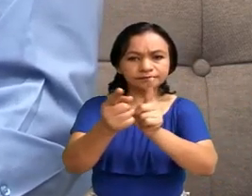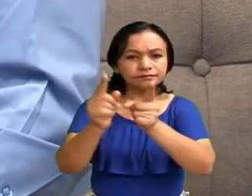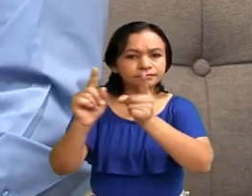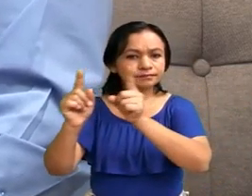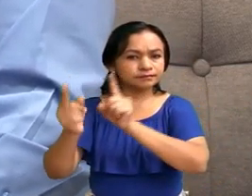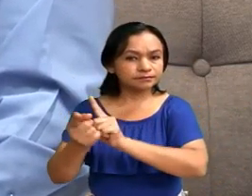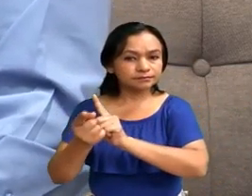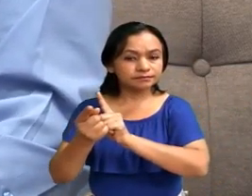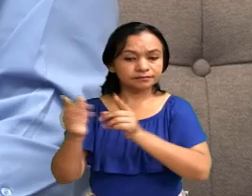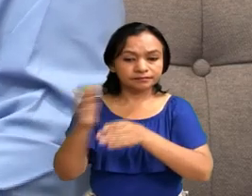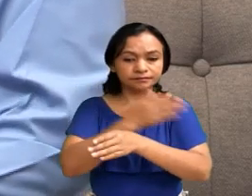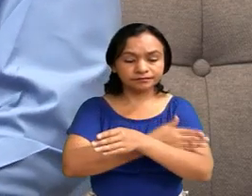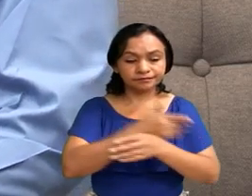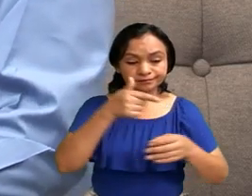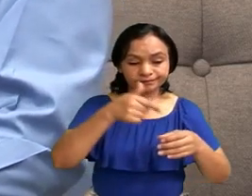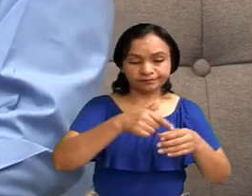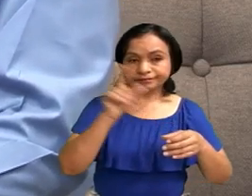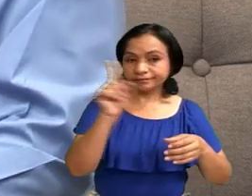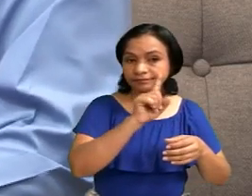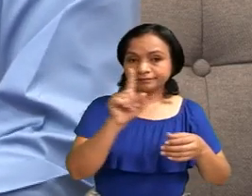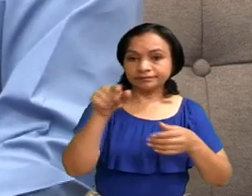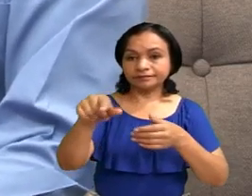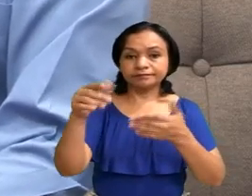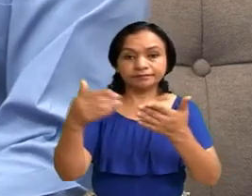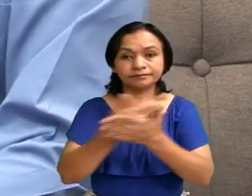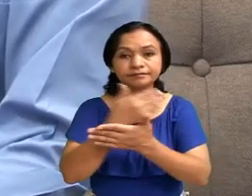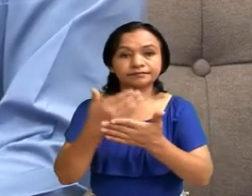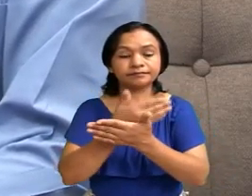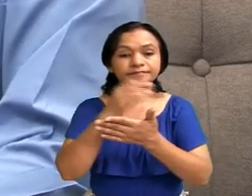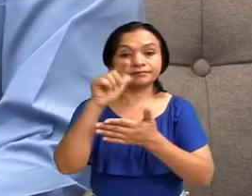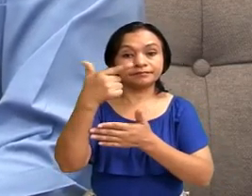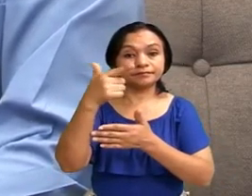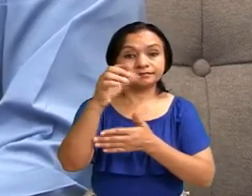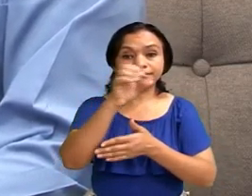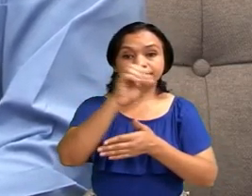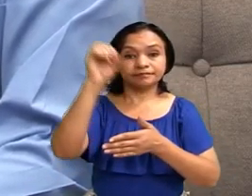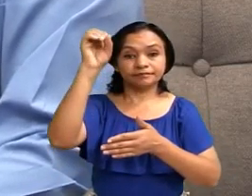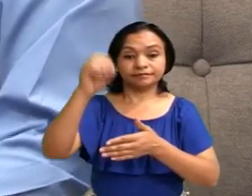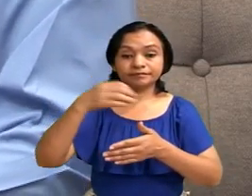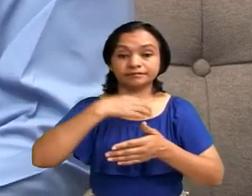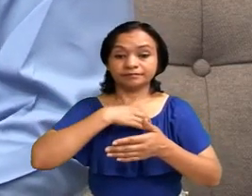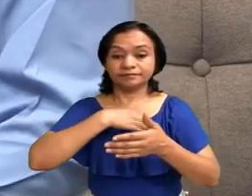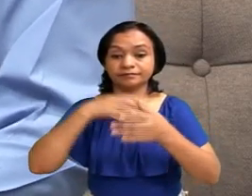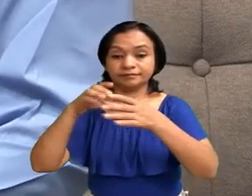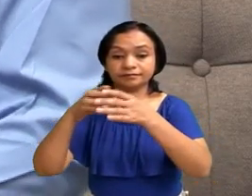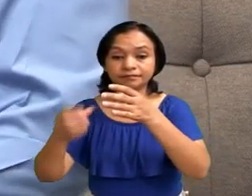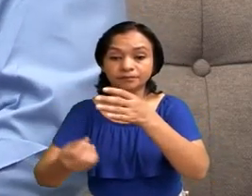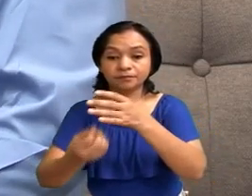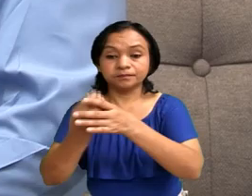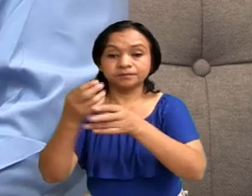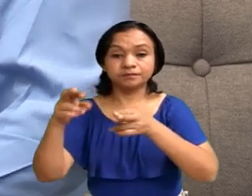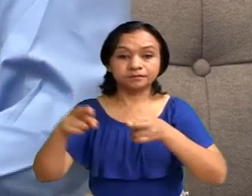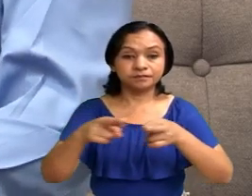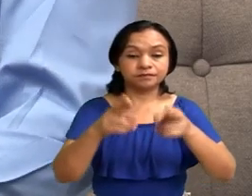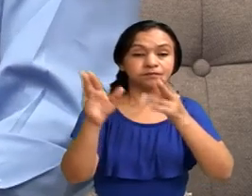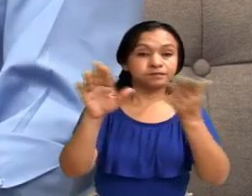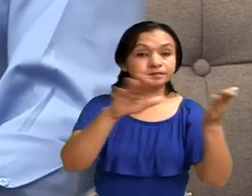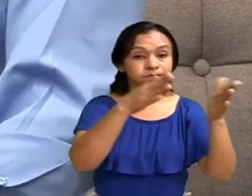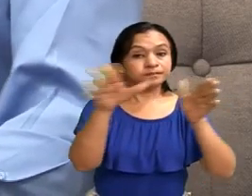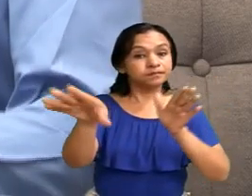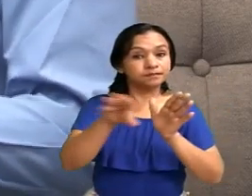que pretendemos y lo orientado por nuestro presidente es alcanzar arriba del 70% en el tiempo, ¿no? Pero también